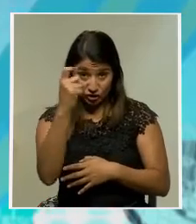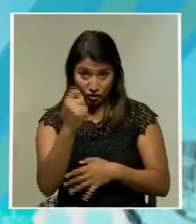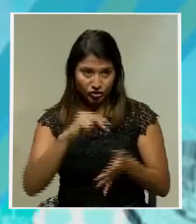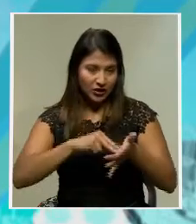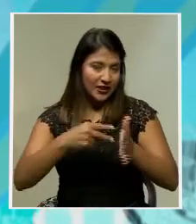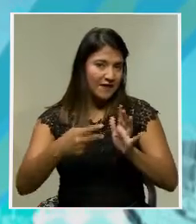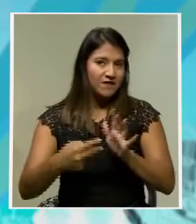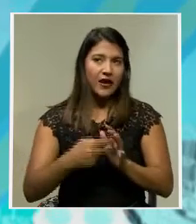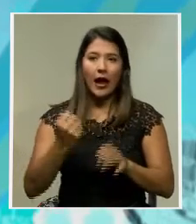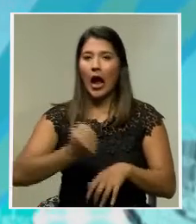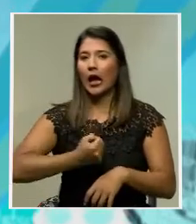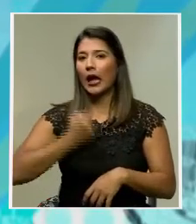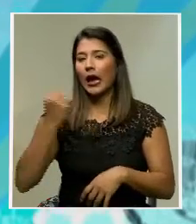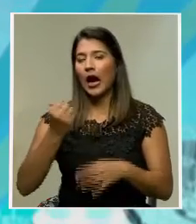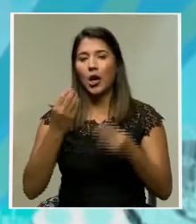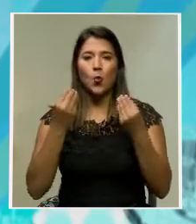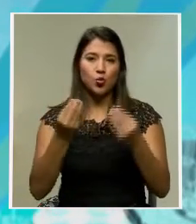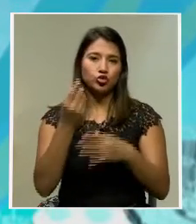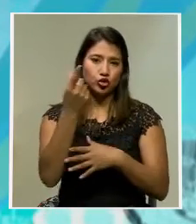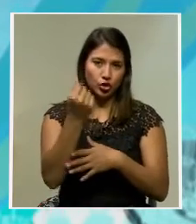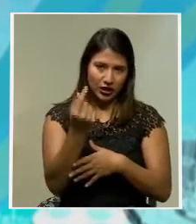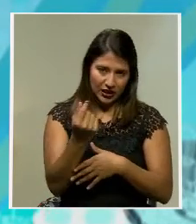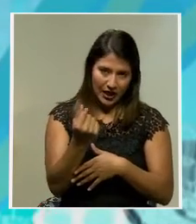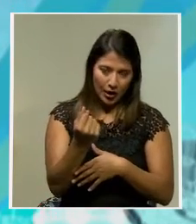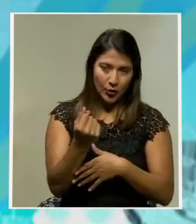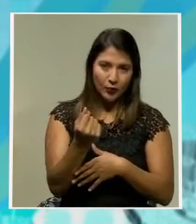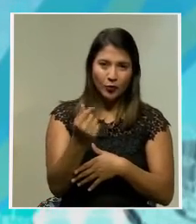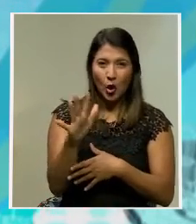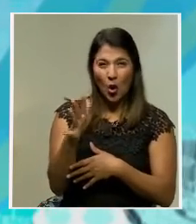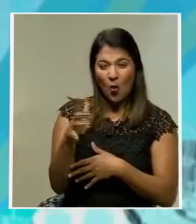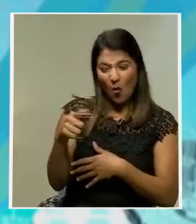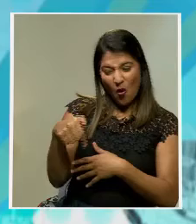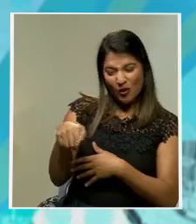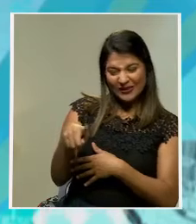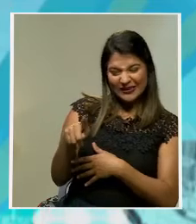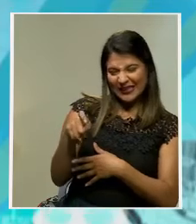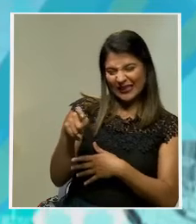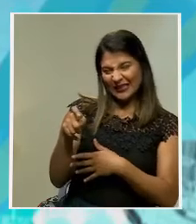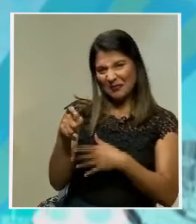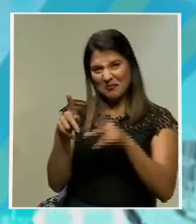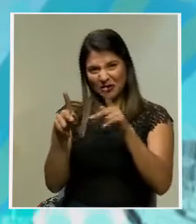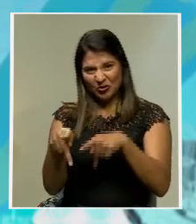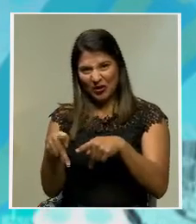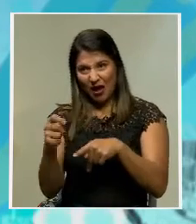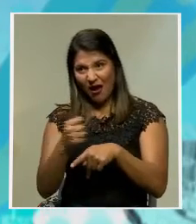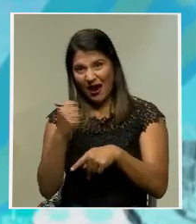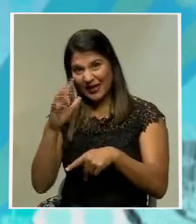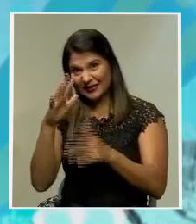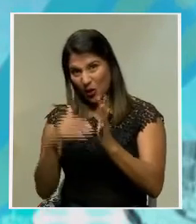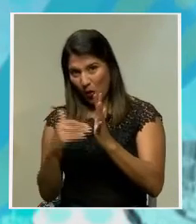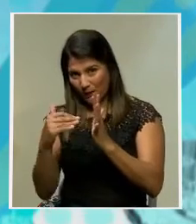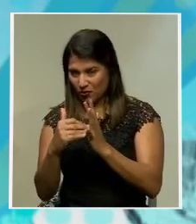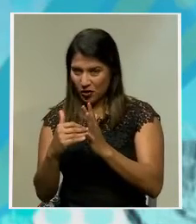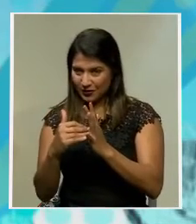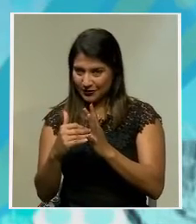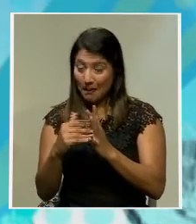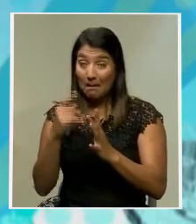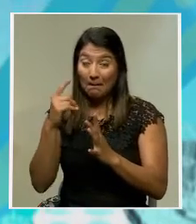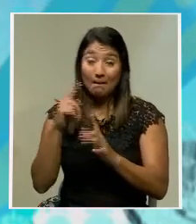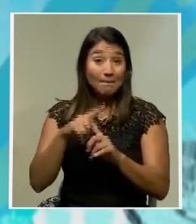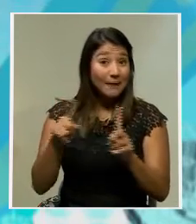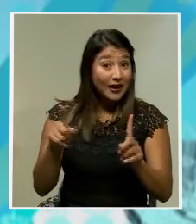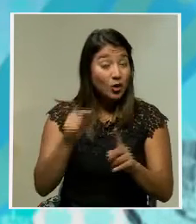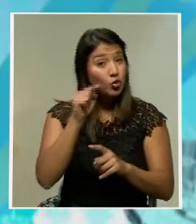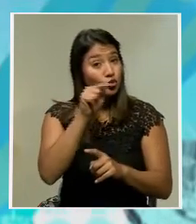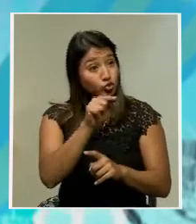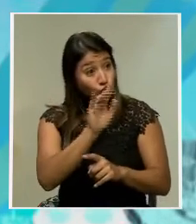altísimo, como esa fracción de 100 y pico de personas que usted nombraba antes. Pero usted encontró